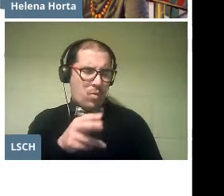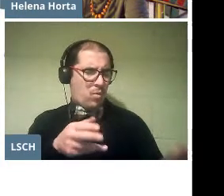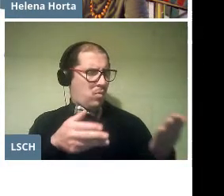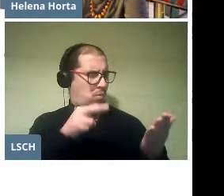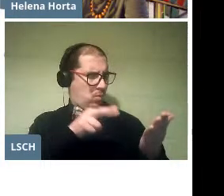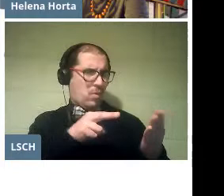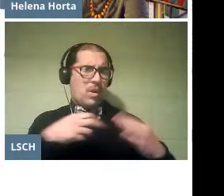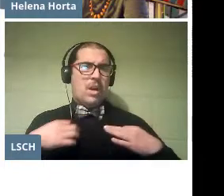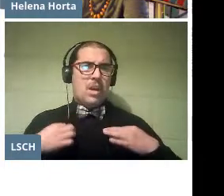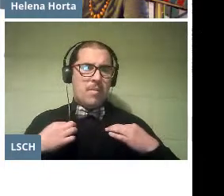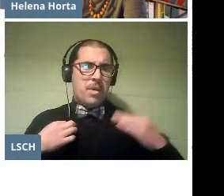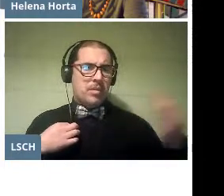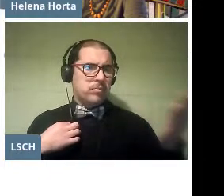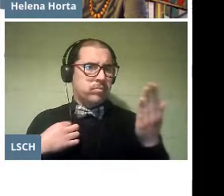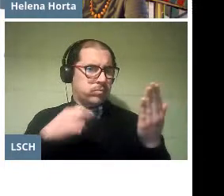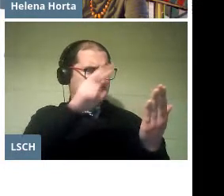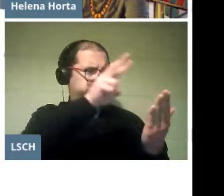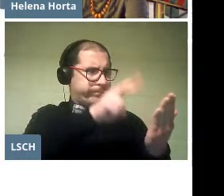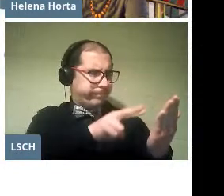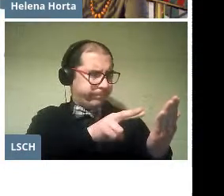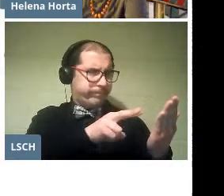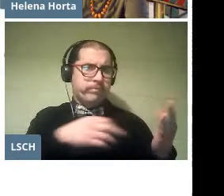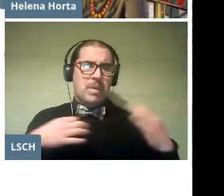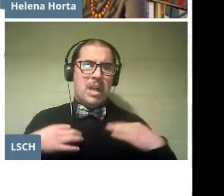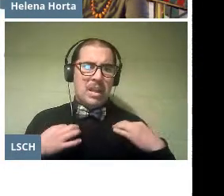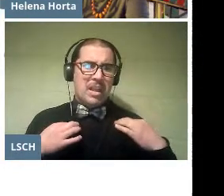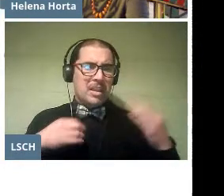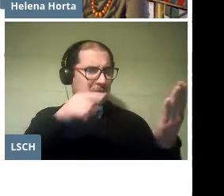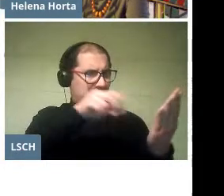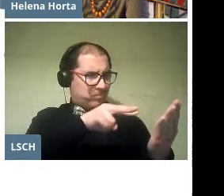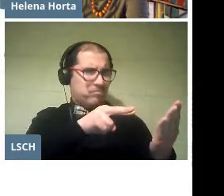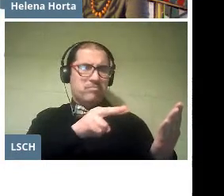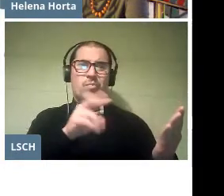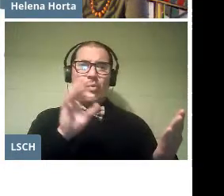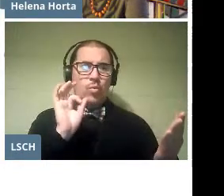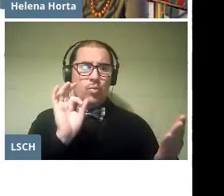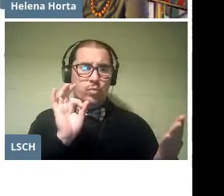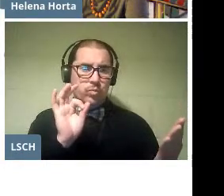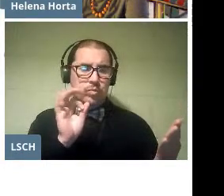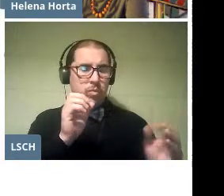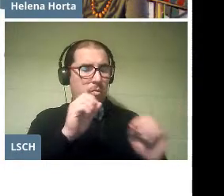muchísimo los textiles andinos,